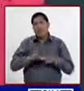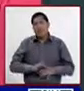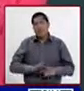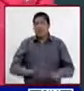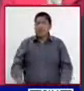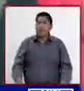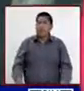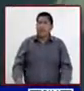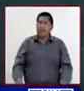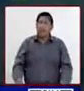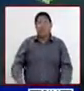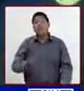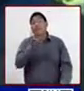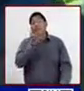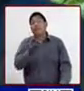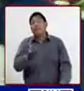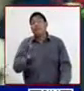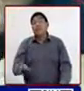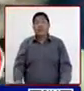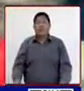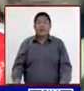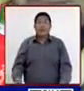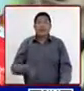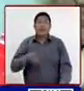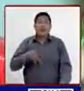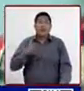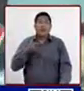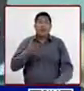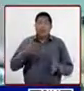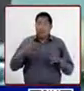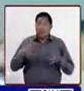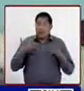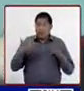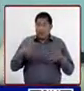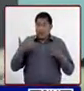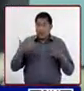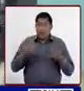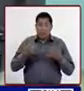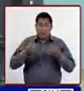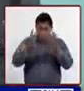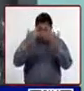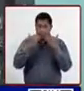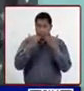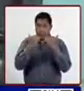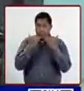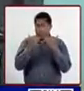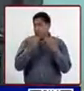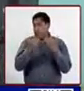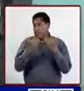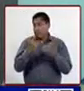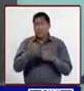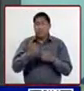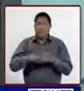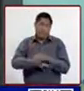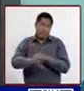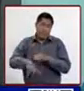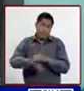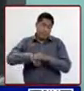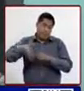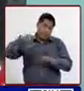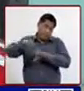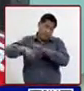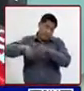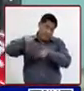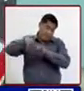tranquila. Don Juan Carlos. Bueno, me siento feliz y agradecer siempre, ¿no?, aquí a Lotería Nacional, quien nos ha